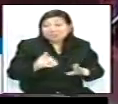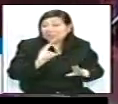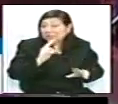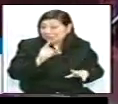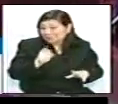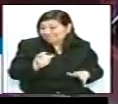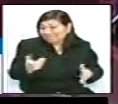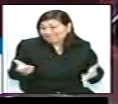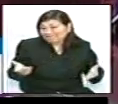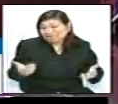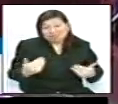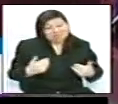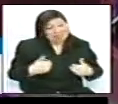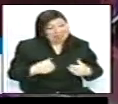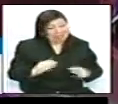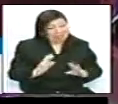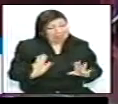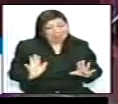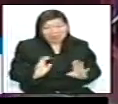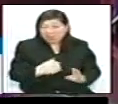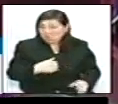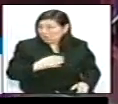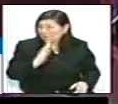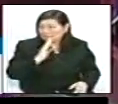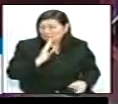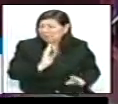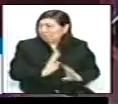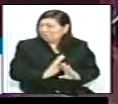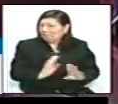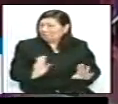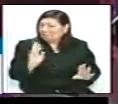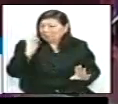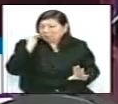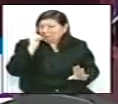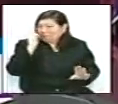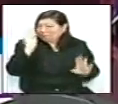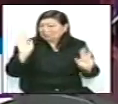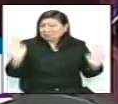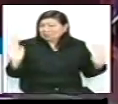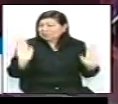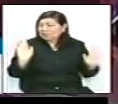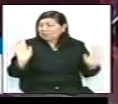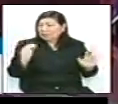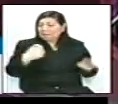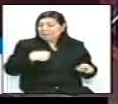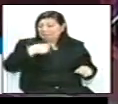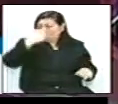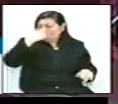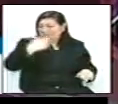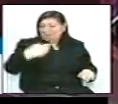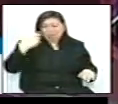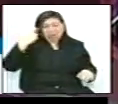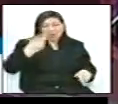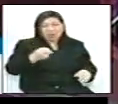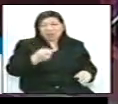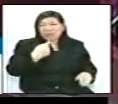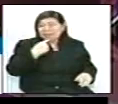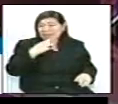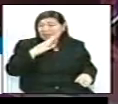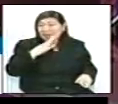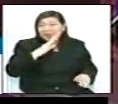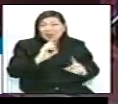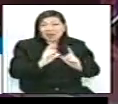respuesta, presidenta. Yo no he planteado en ningún momento ninguna razón de carácter personal, política, como lo ha hecho el